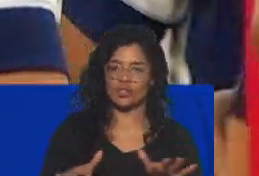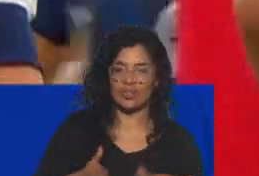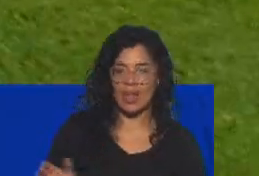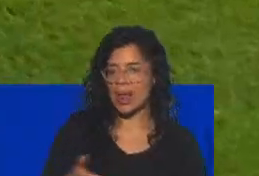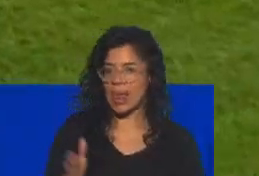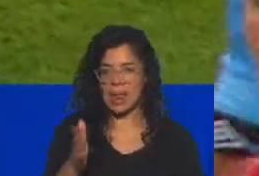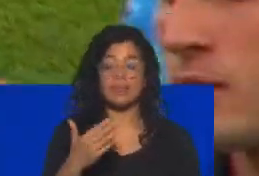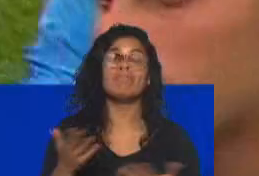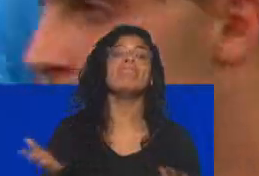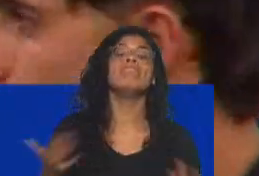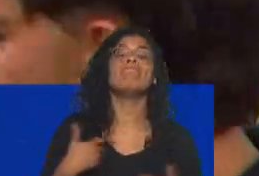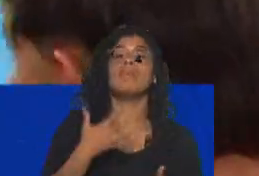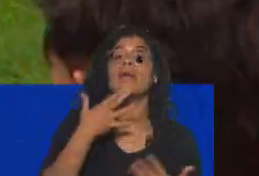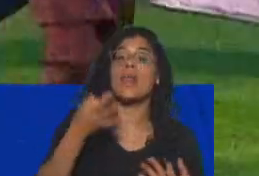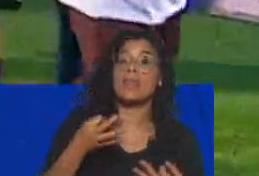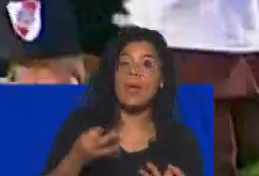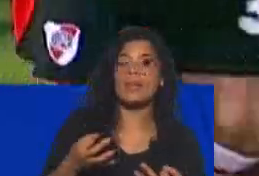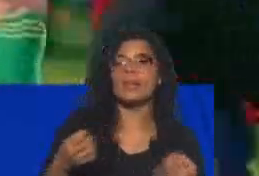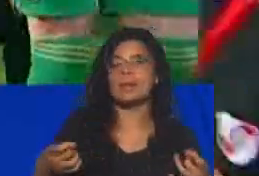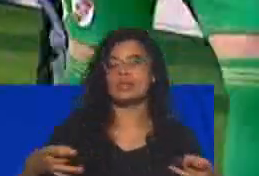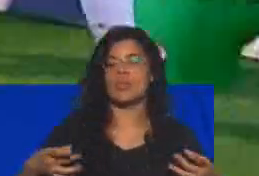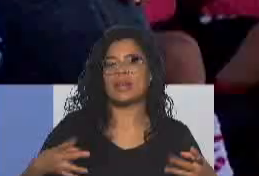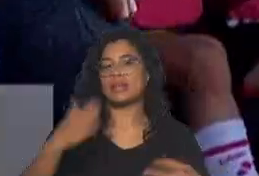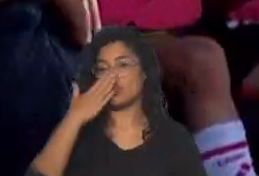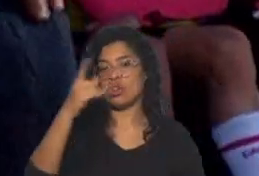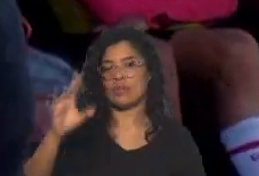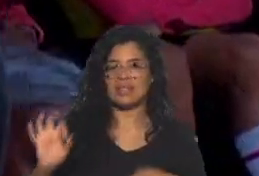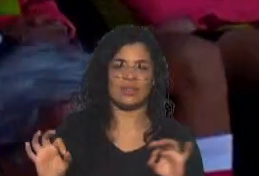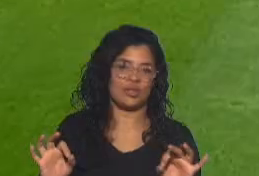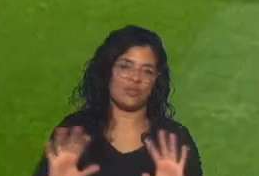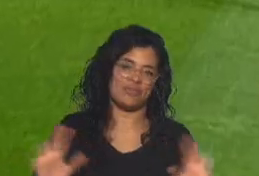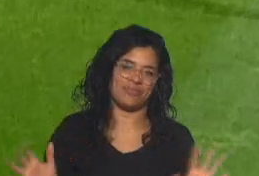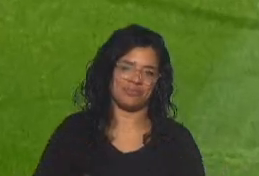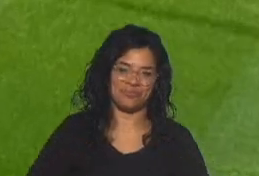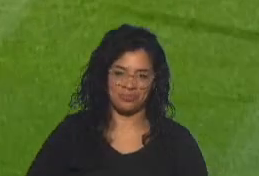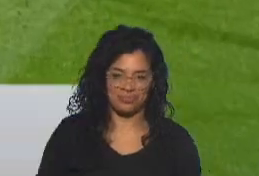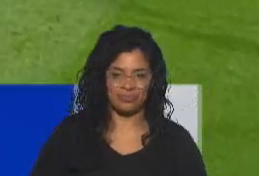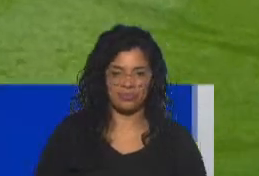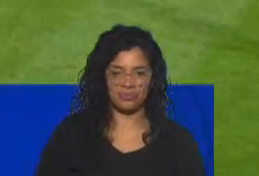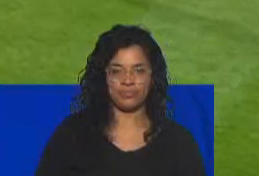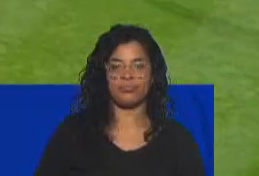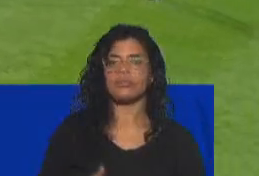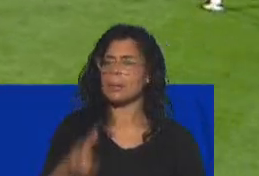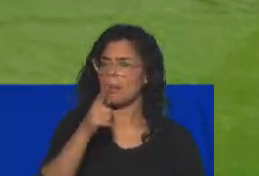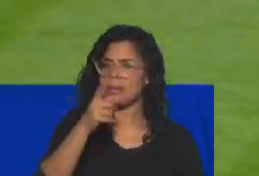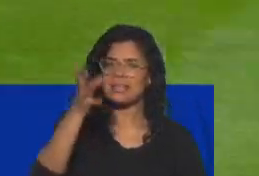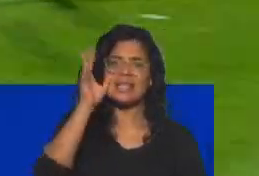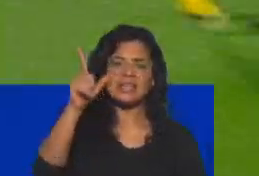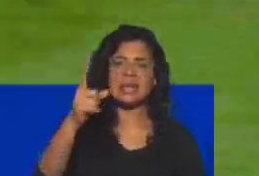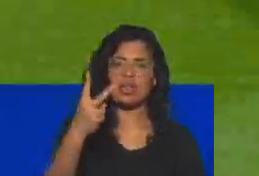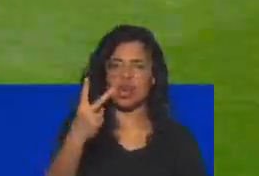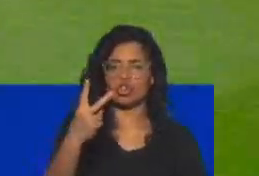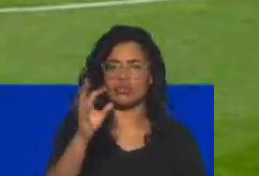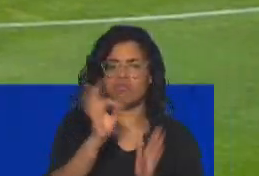realidad marca es que el clásico cordobés terminó 0-0. Creo que pierde 2 puntos Talleres de Córdoba por esa lucha que está